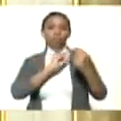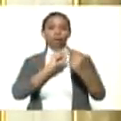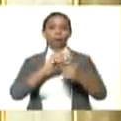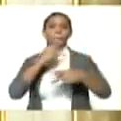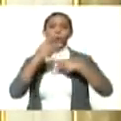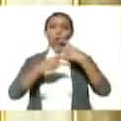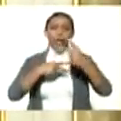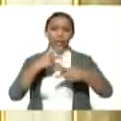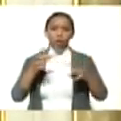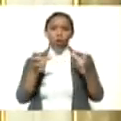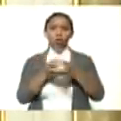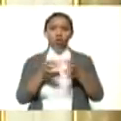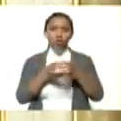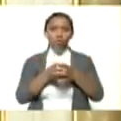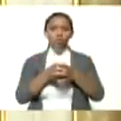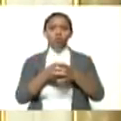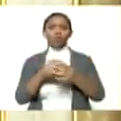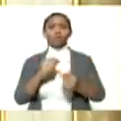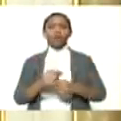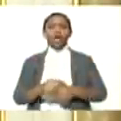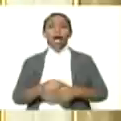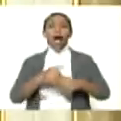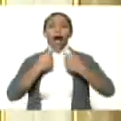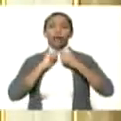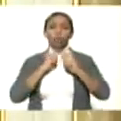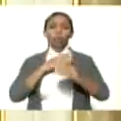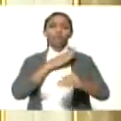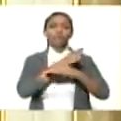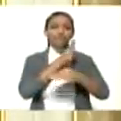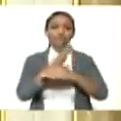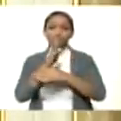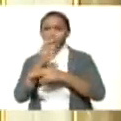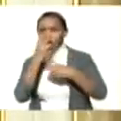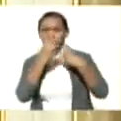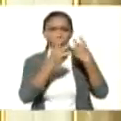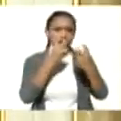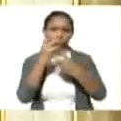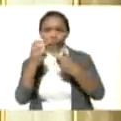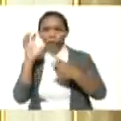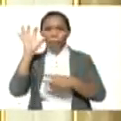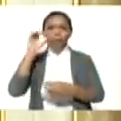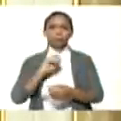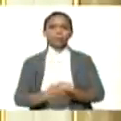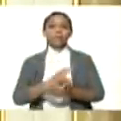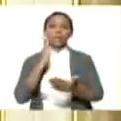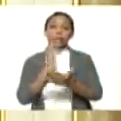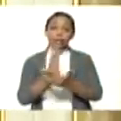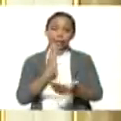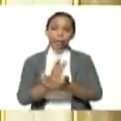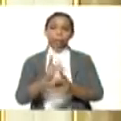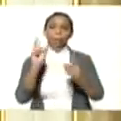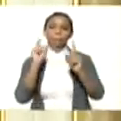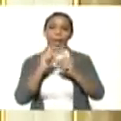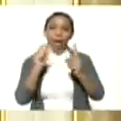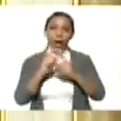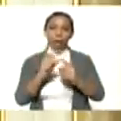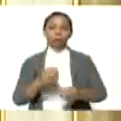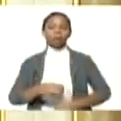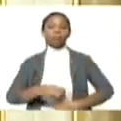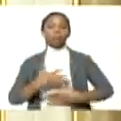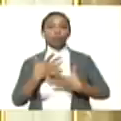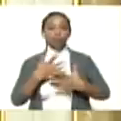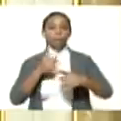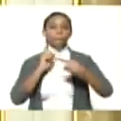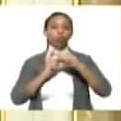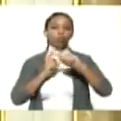con todos los sectores. Aristóbulo se fue a recorrer el país, siempre una palabra de aliento, de